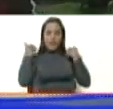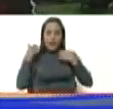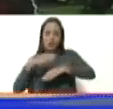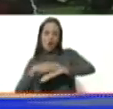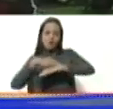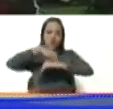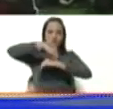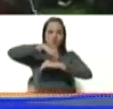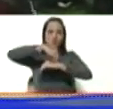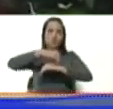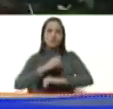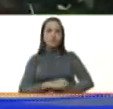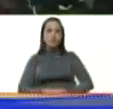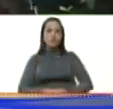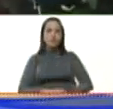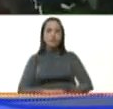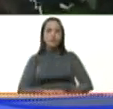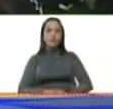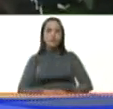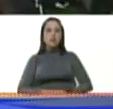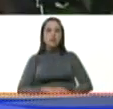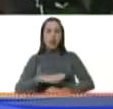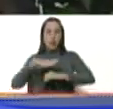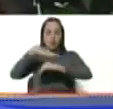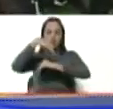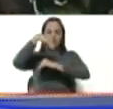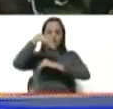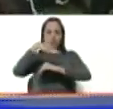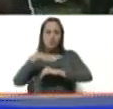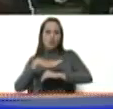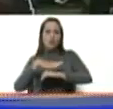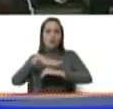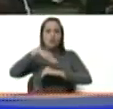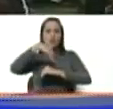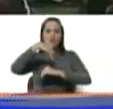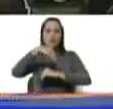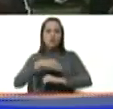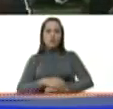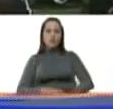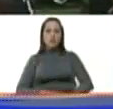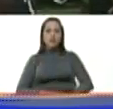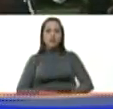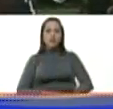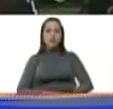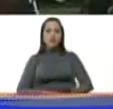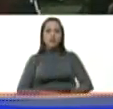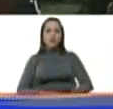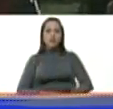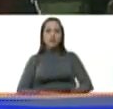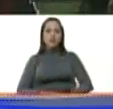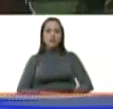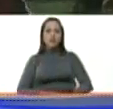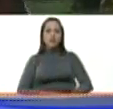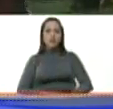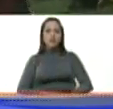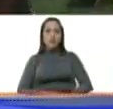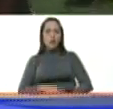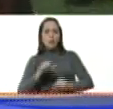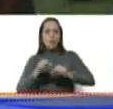gatica. Vamos, arriba esa espalda. Y luego vamos a flexionar hacia abajo. Y nos vamos desplazando hacia